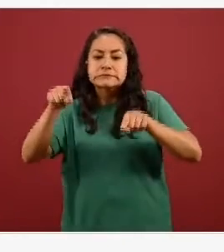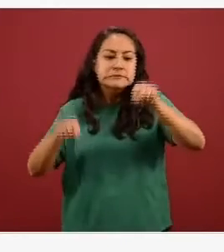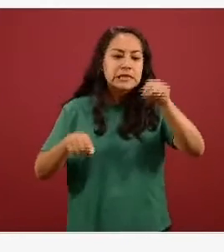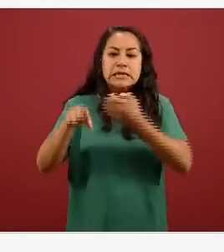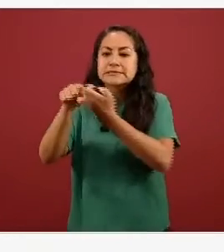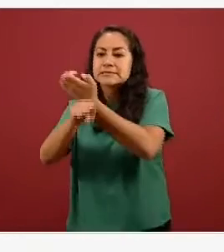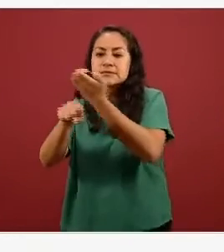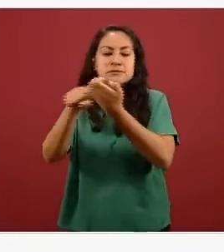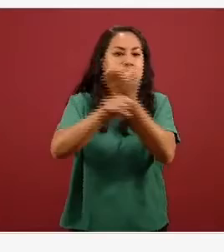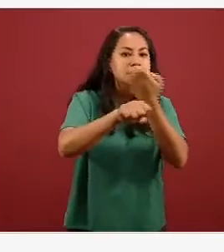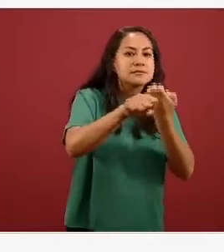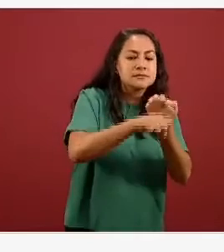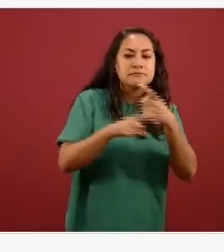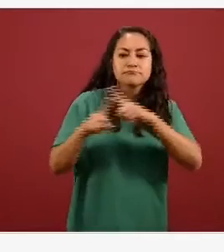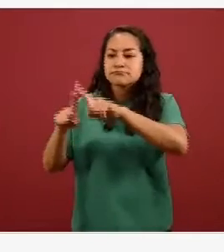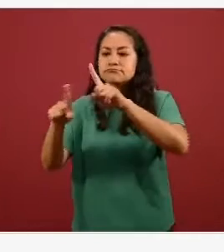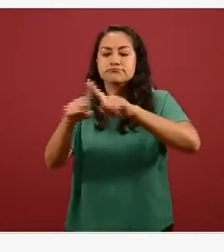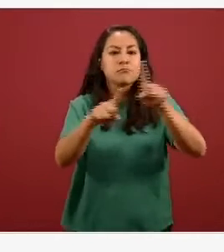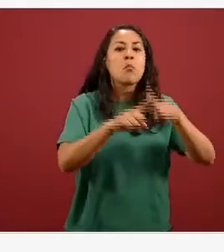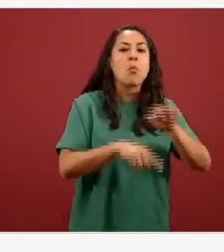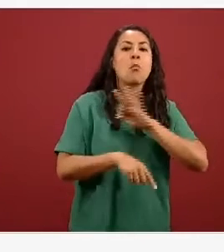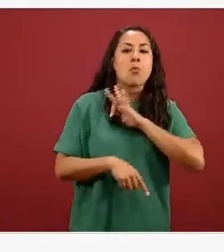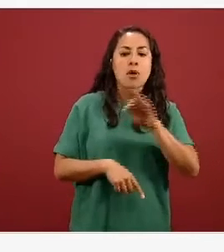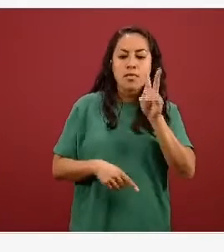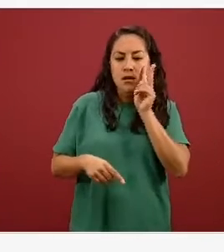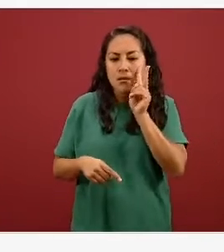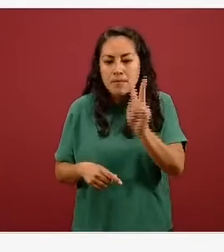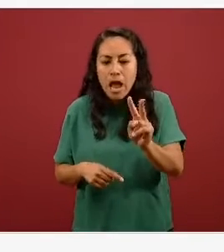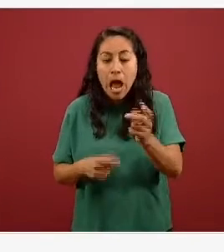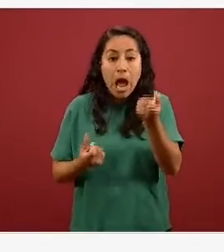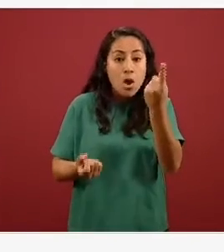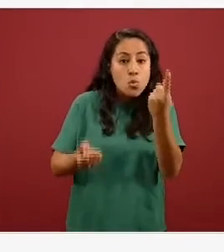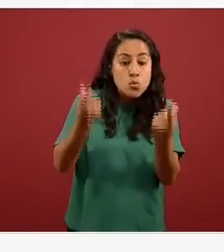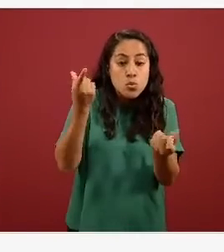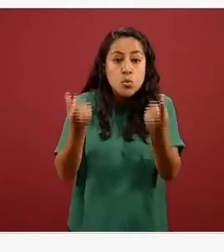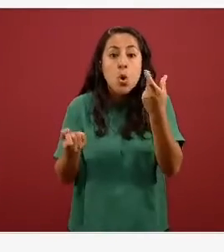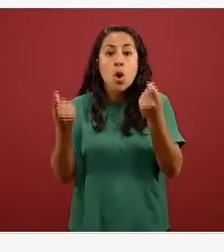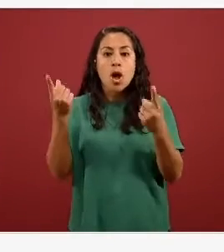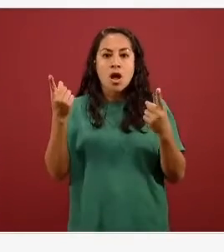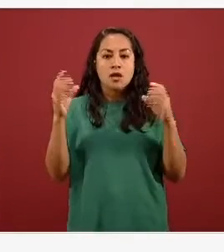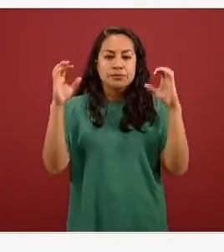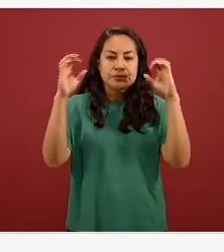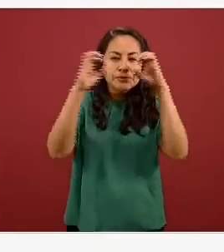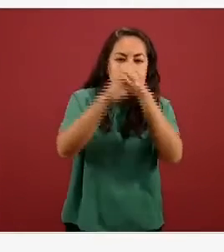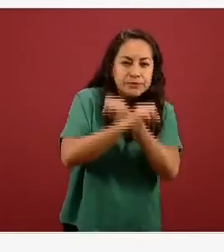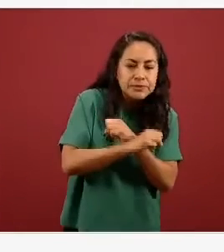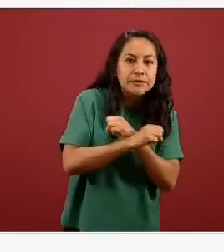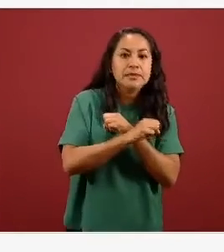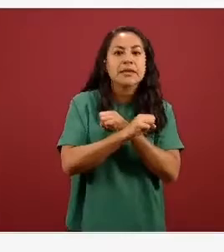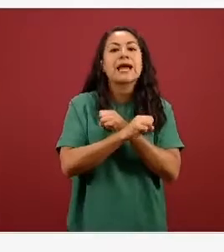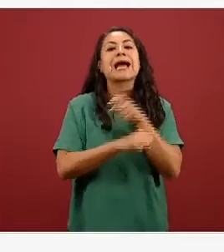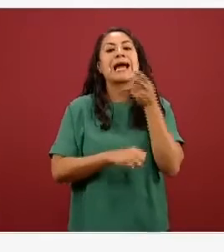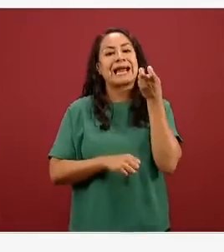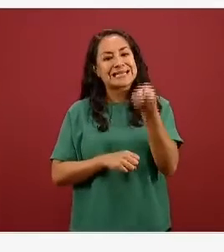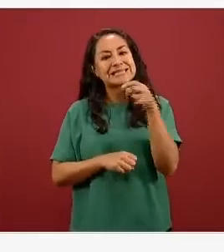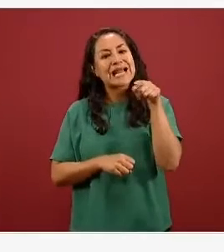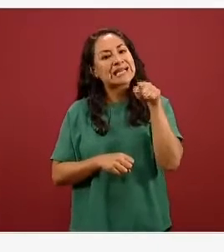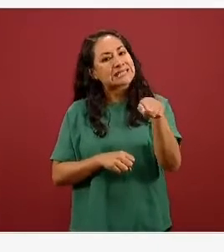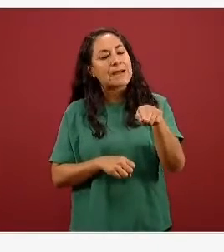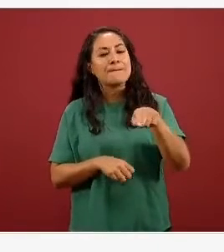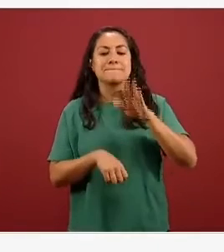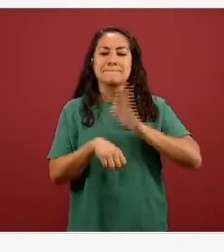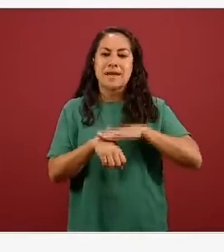las entidades federativas que tienen una coloración más oscura son precisamente las que están teniendo